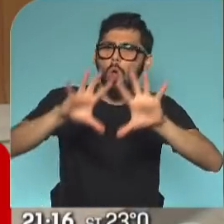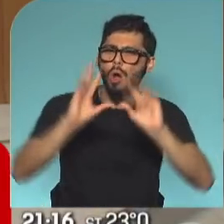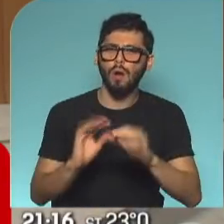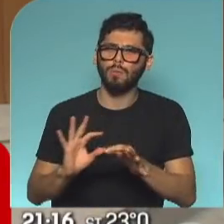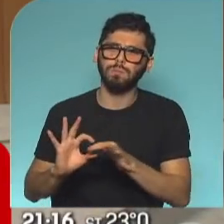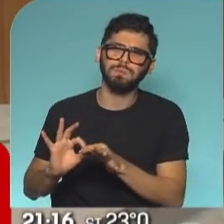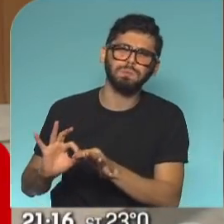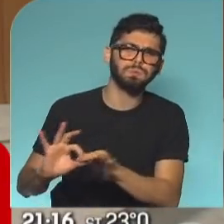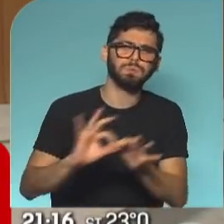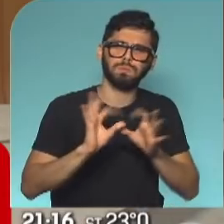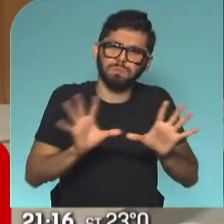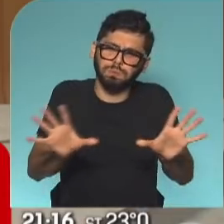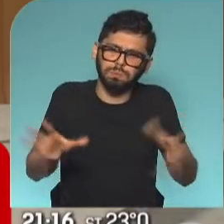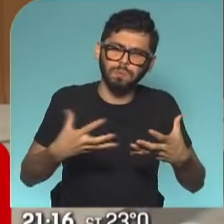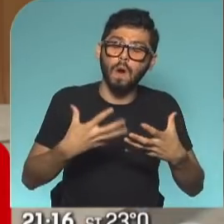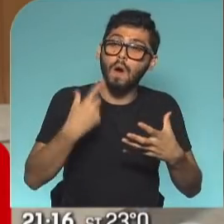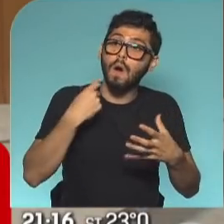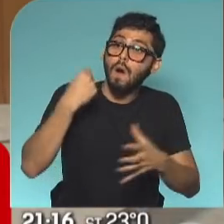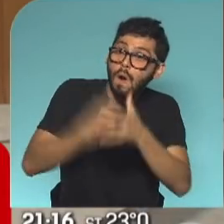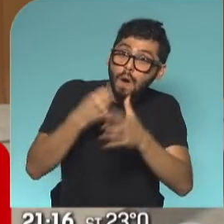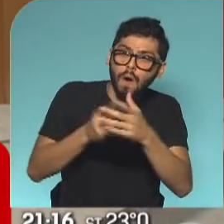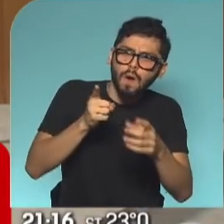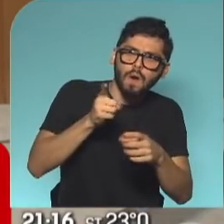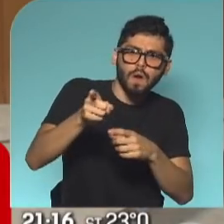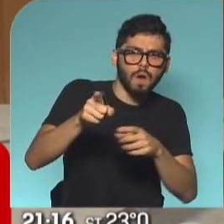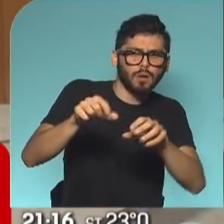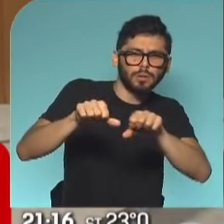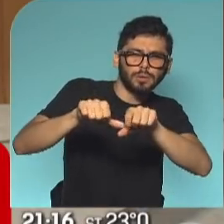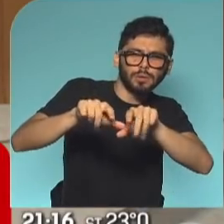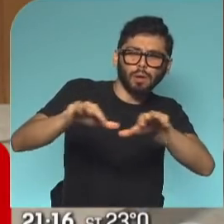el desafío de combatir la pandemia.